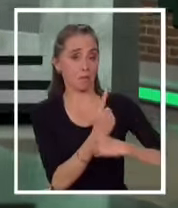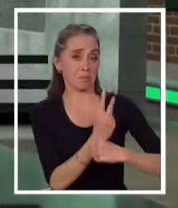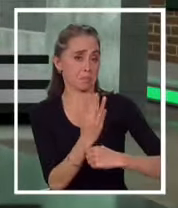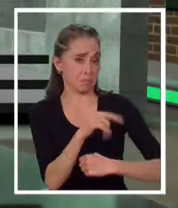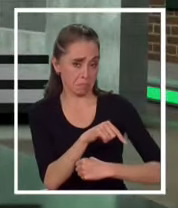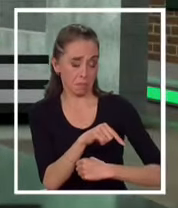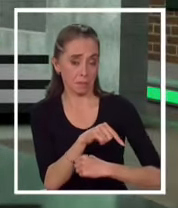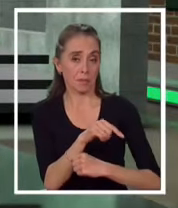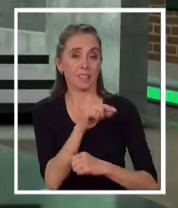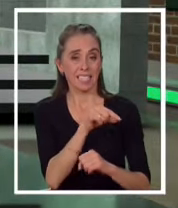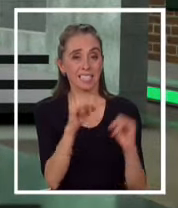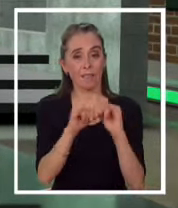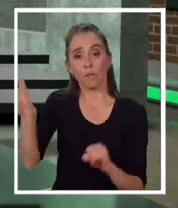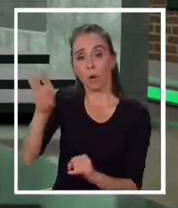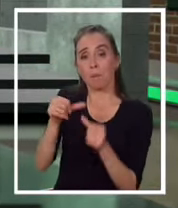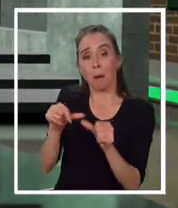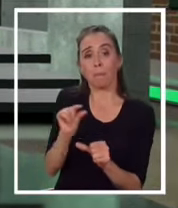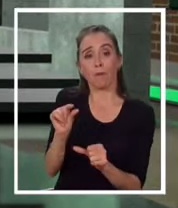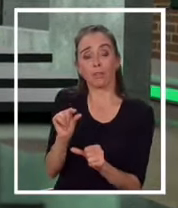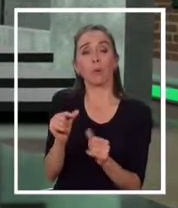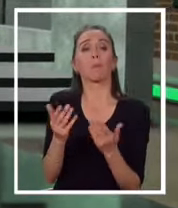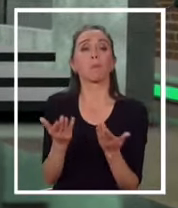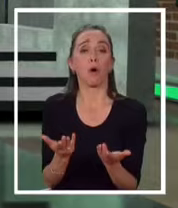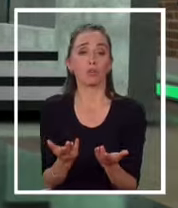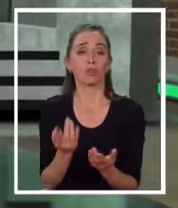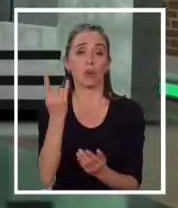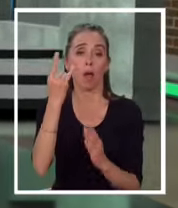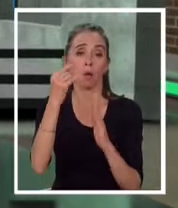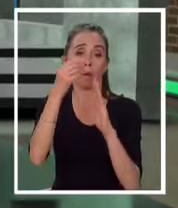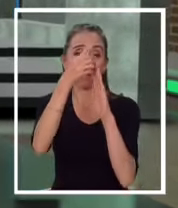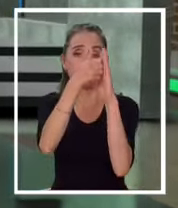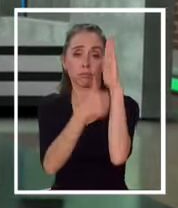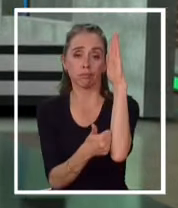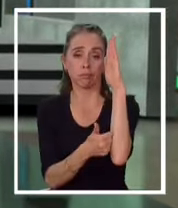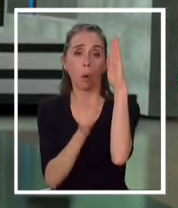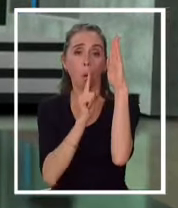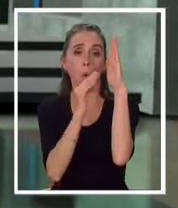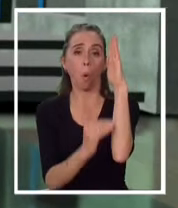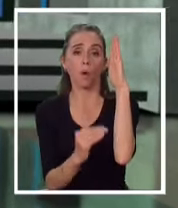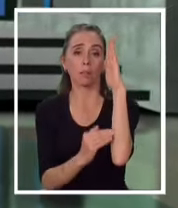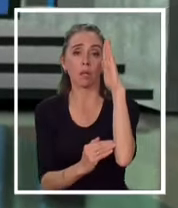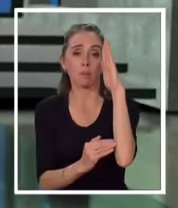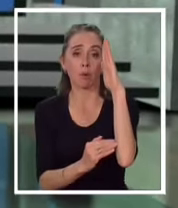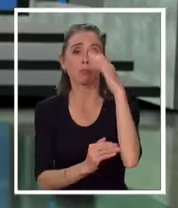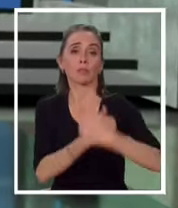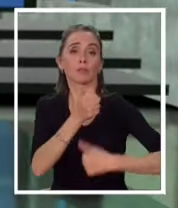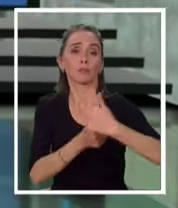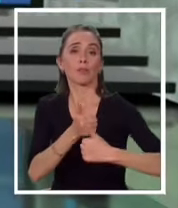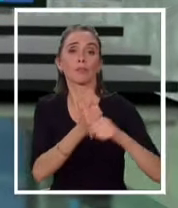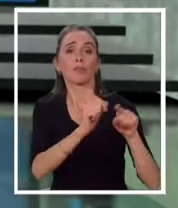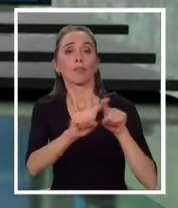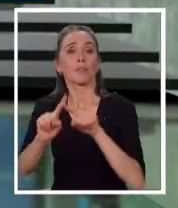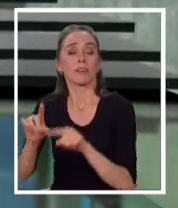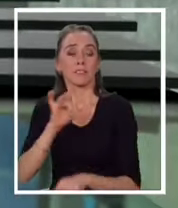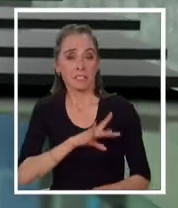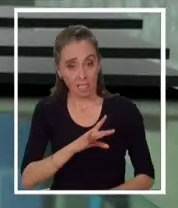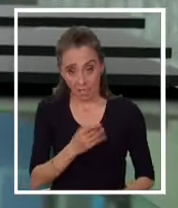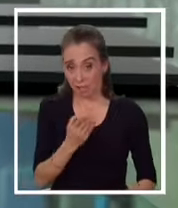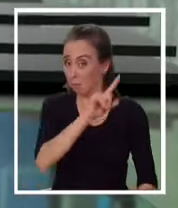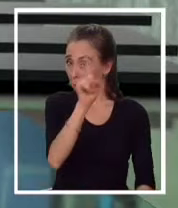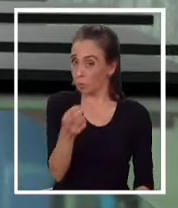esa fórmula ha llevado a la Universidad de Chile a los últimos lugares en los distintos torneos nacionales. ¿Se va